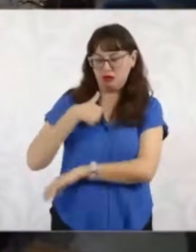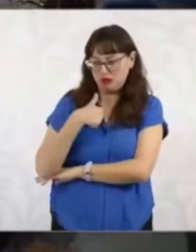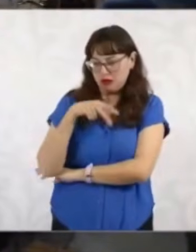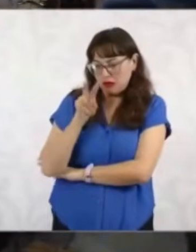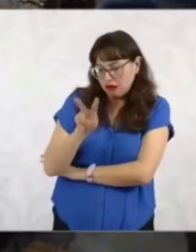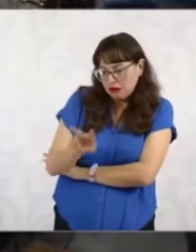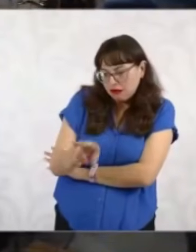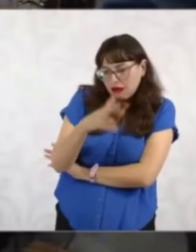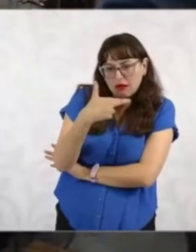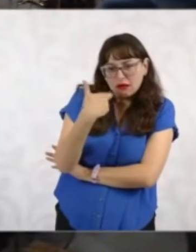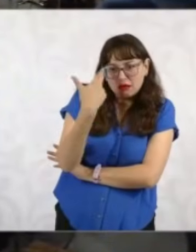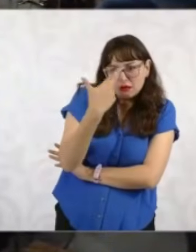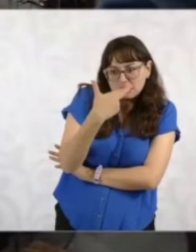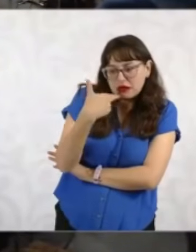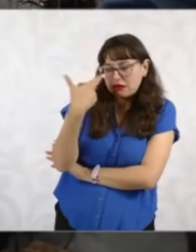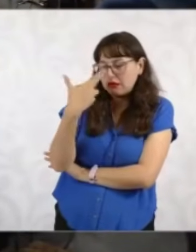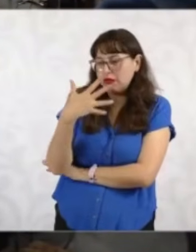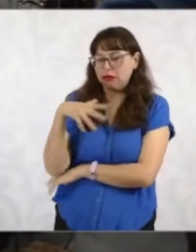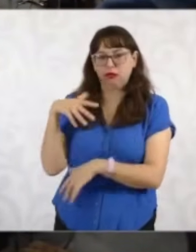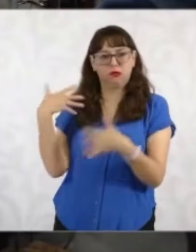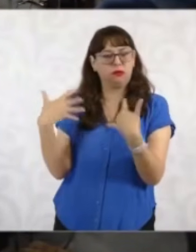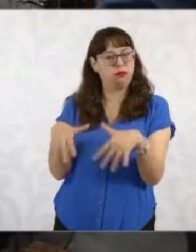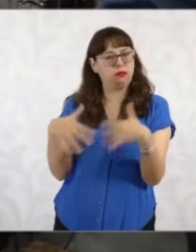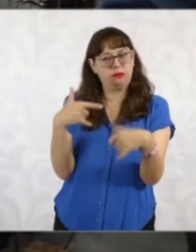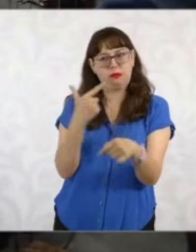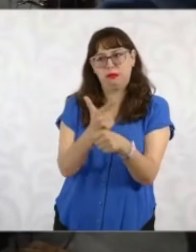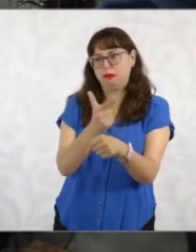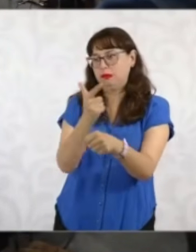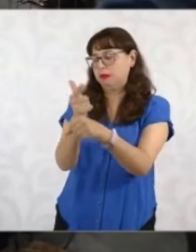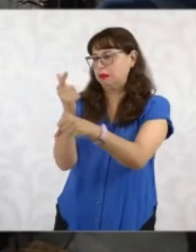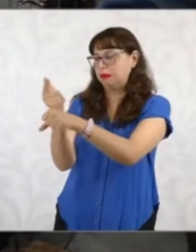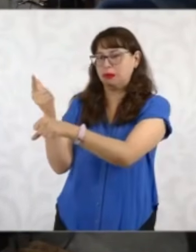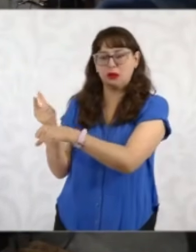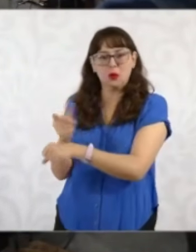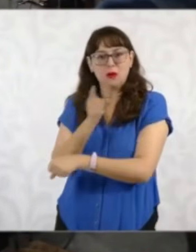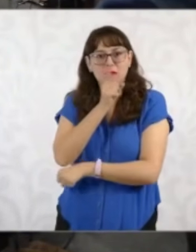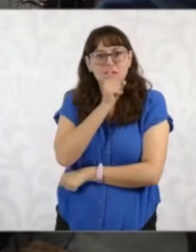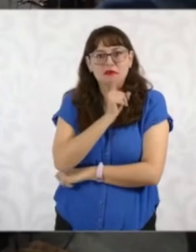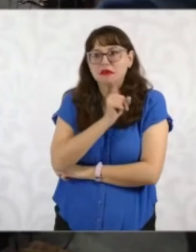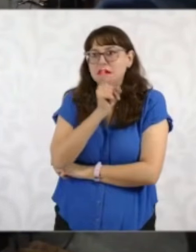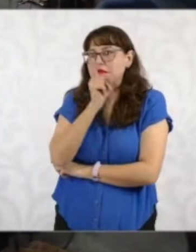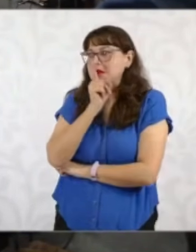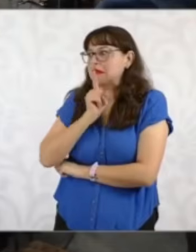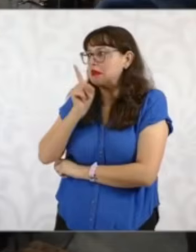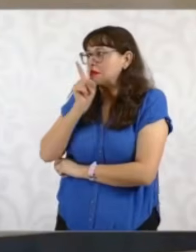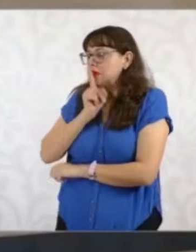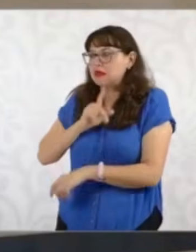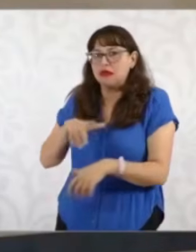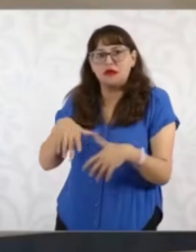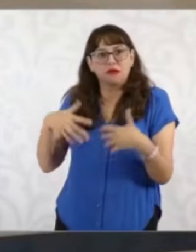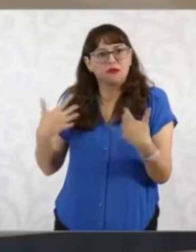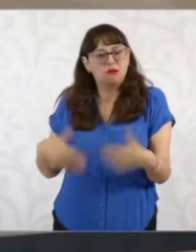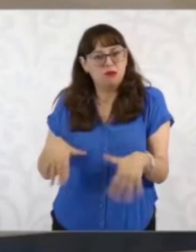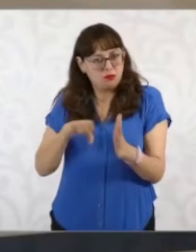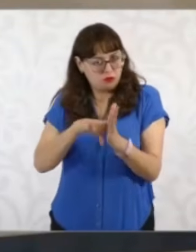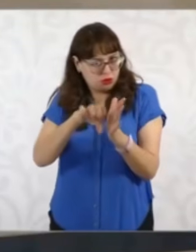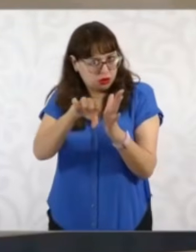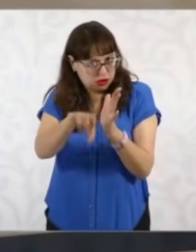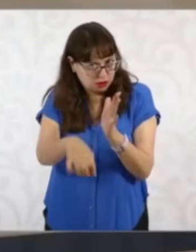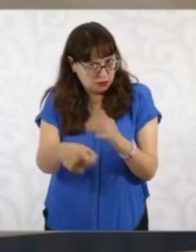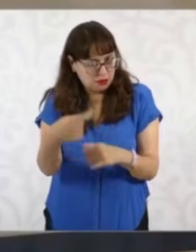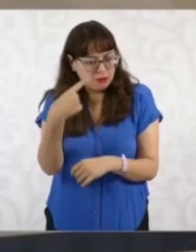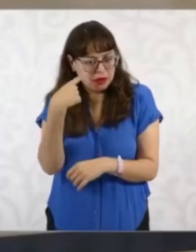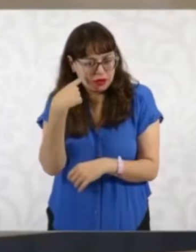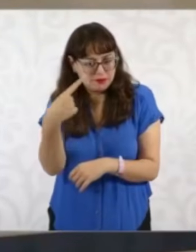programas de quienes se oponen y saber cuál es la argumentación. A mí me llamaba la atención, por ejemplo,